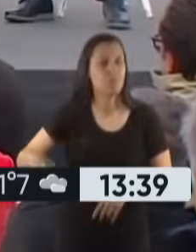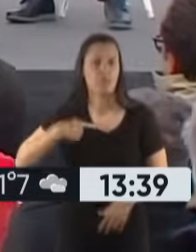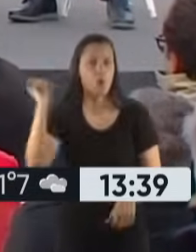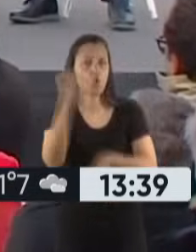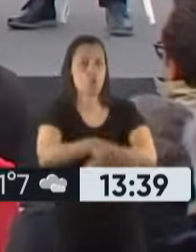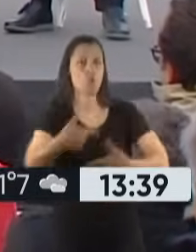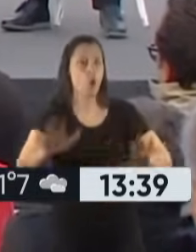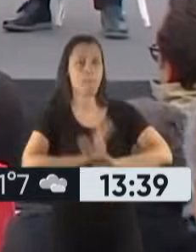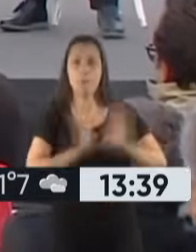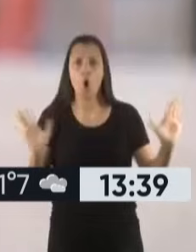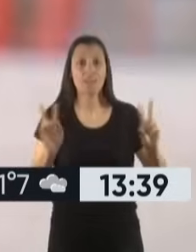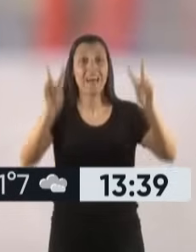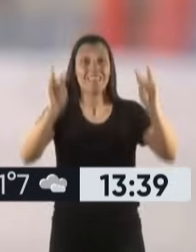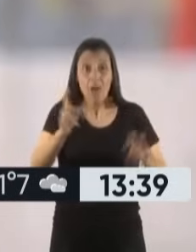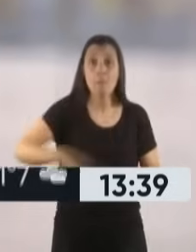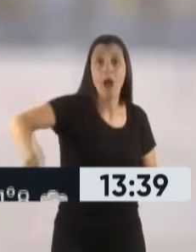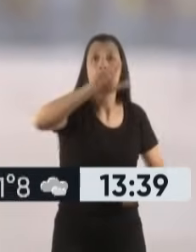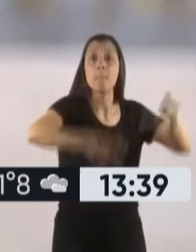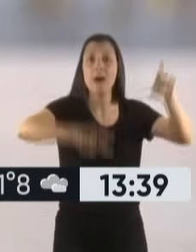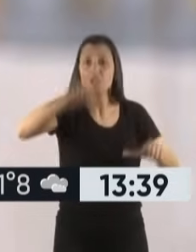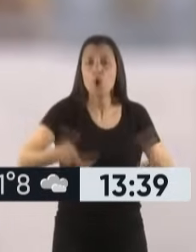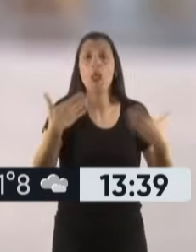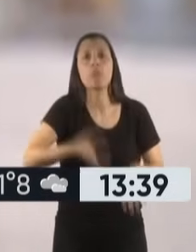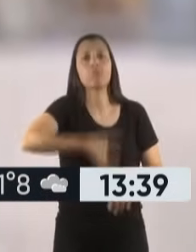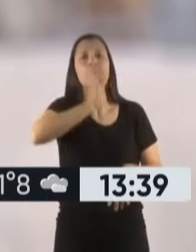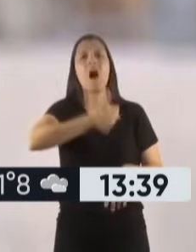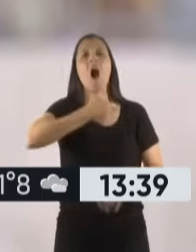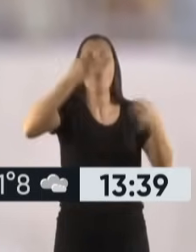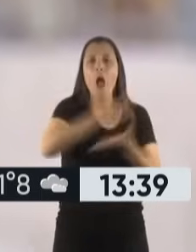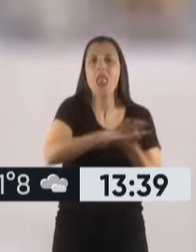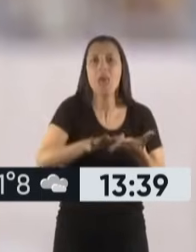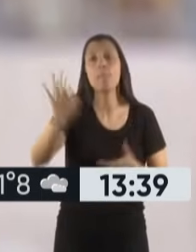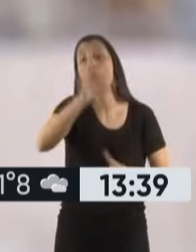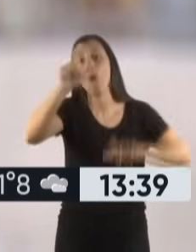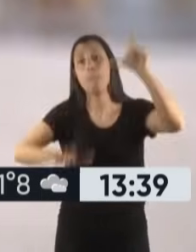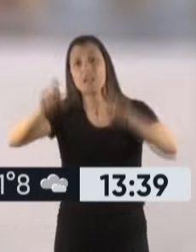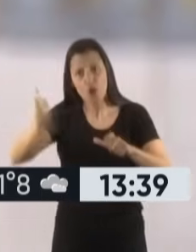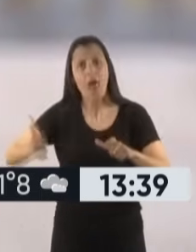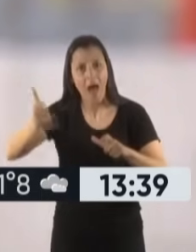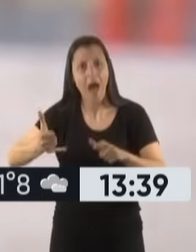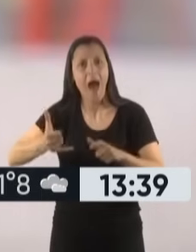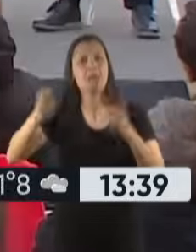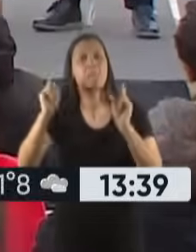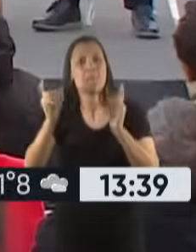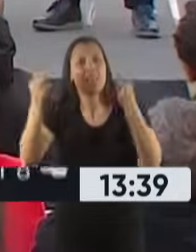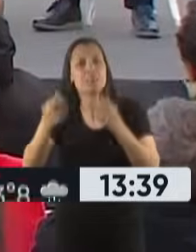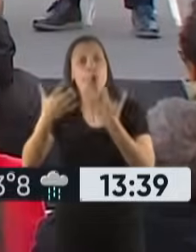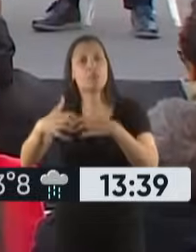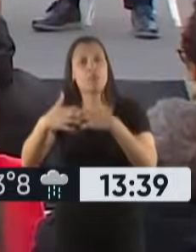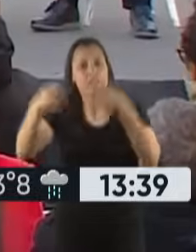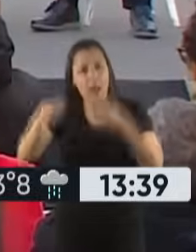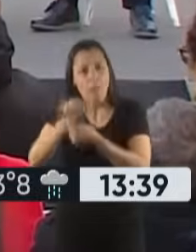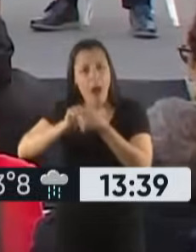importa que nuestra gente tome agua potable, que nuestra gente tenga un buen sistema de saneamiento. Y por